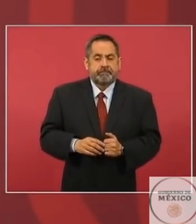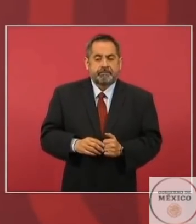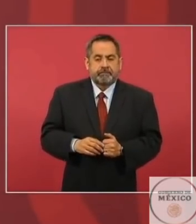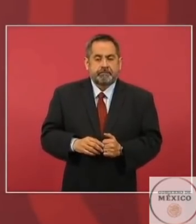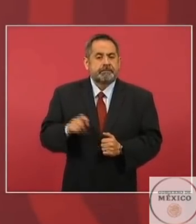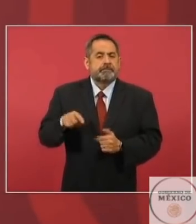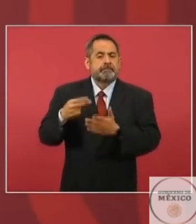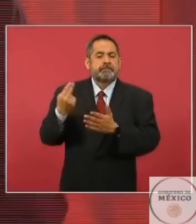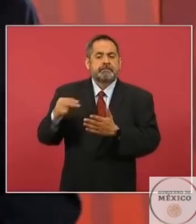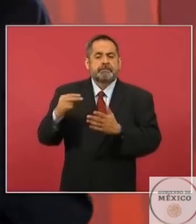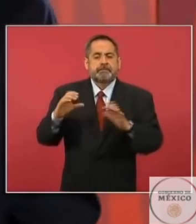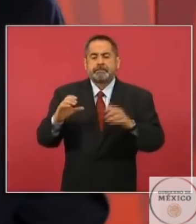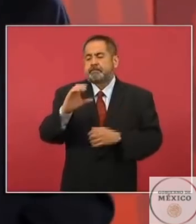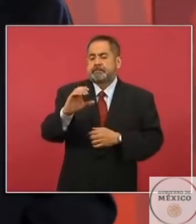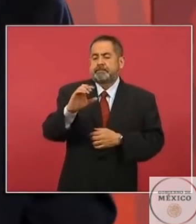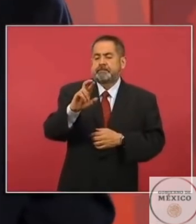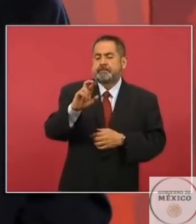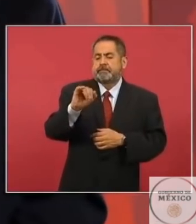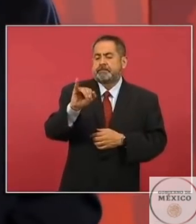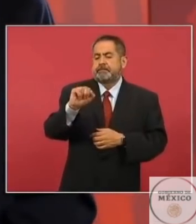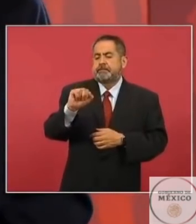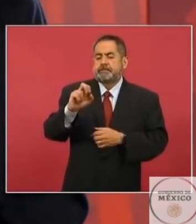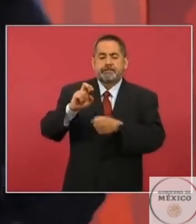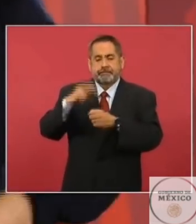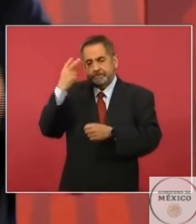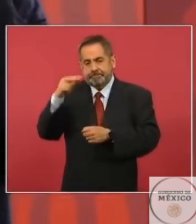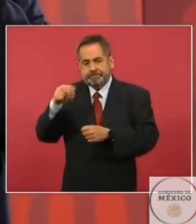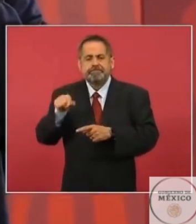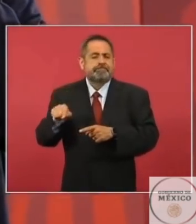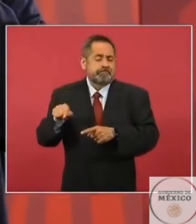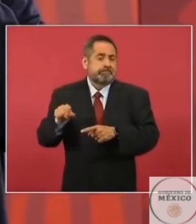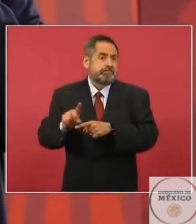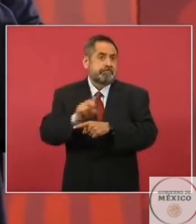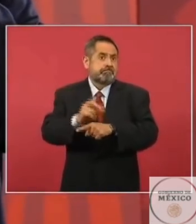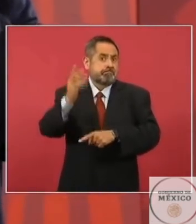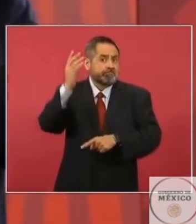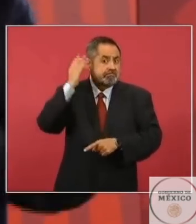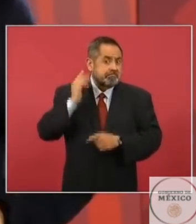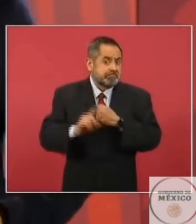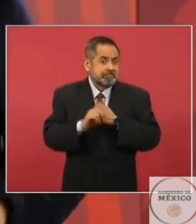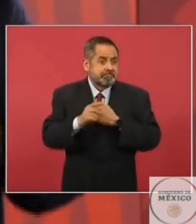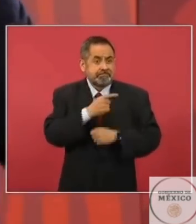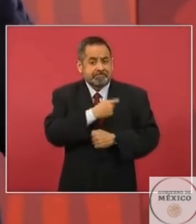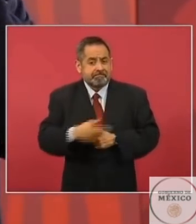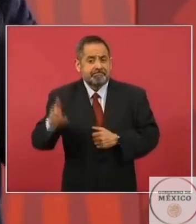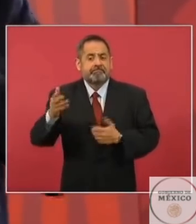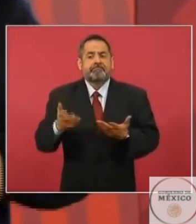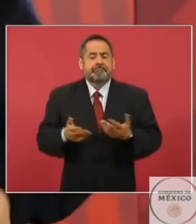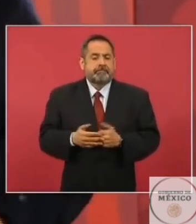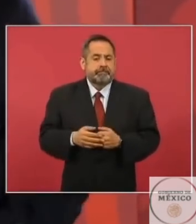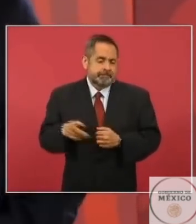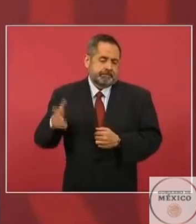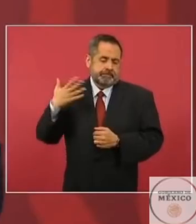que se llama La crisis de México. Desde entonces, y ya hablaba don